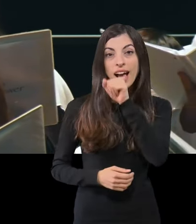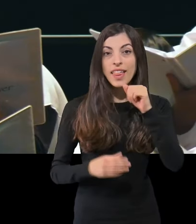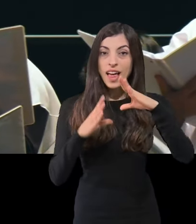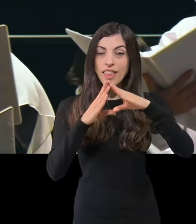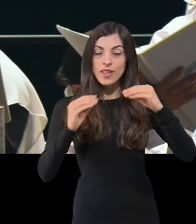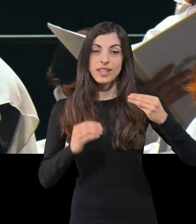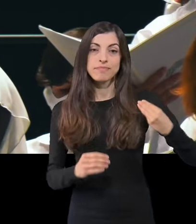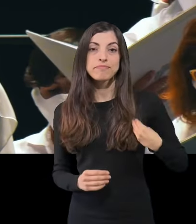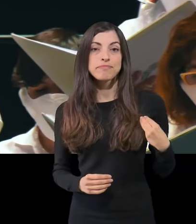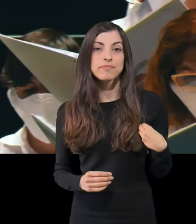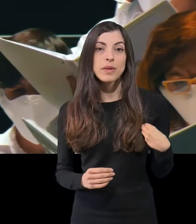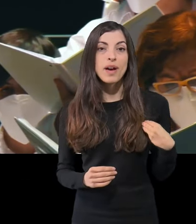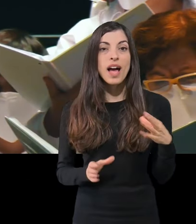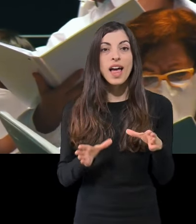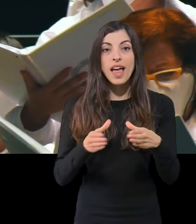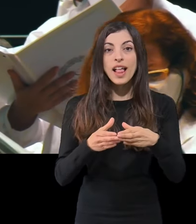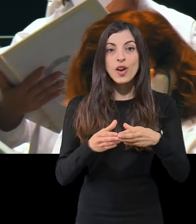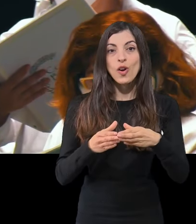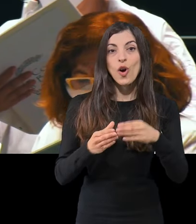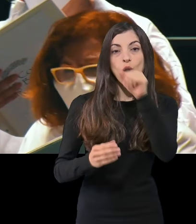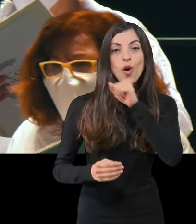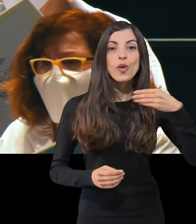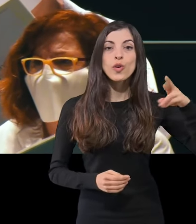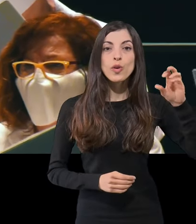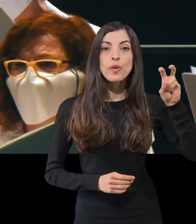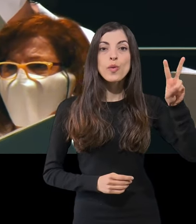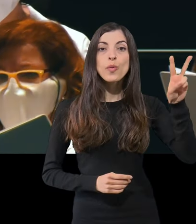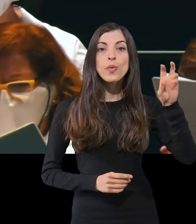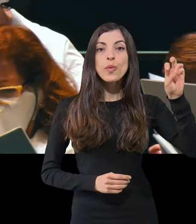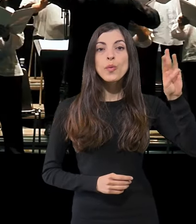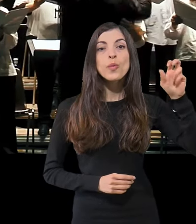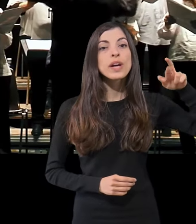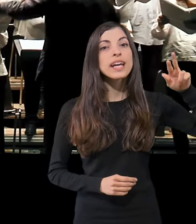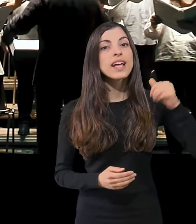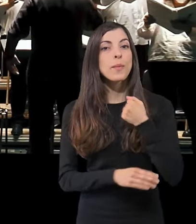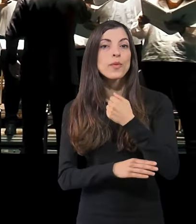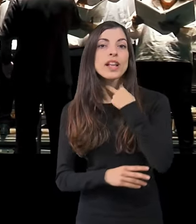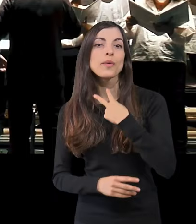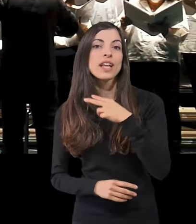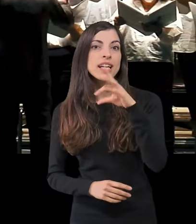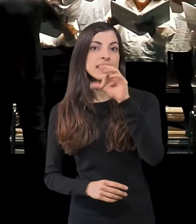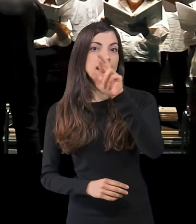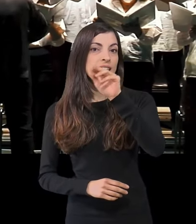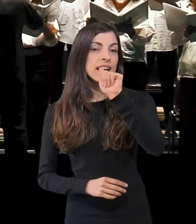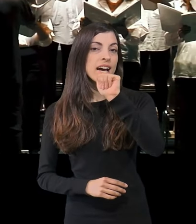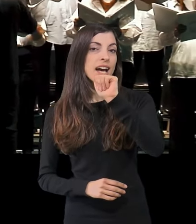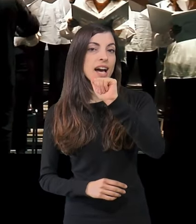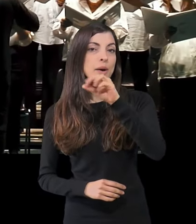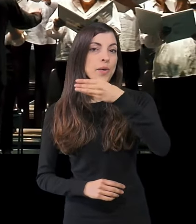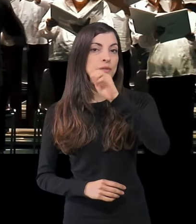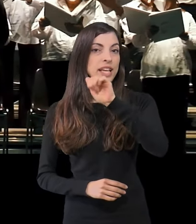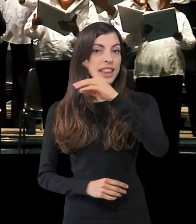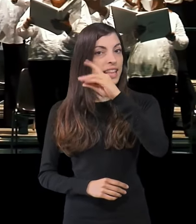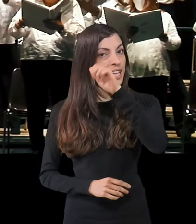Para estas coplas de Andalucía, el coro Brouwer se ha apoyado en la voz de la cantante Sara Denez y en el arte de Rafael Moreno